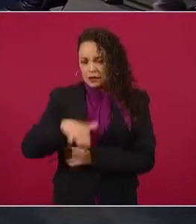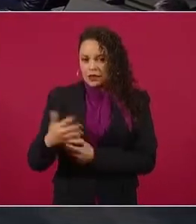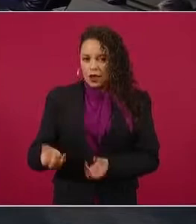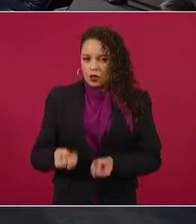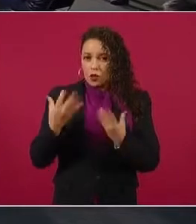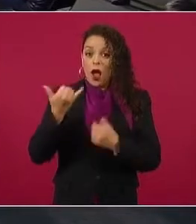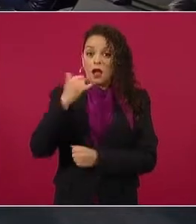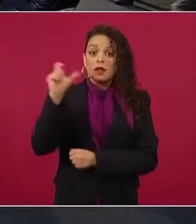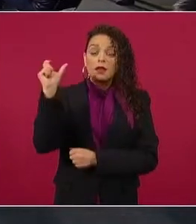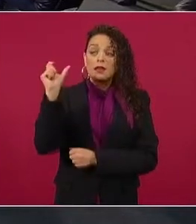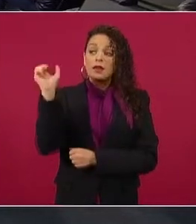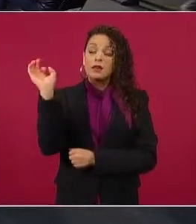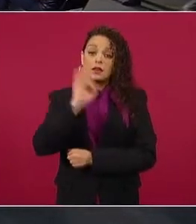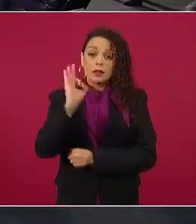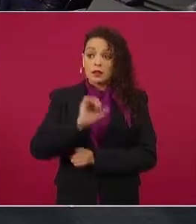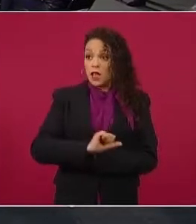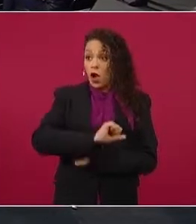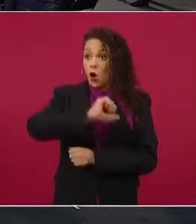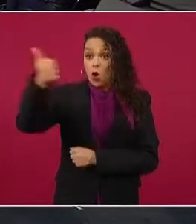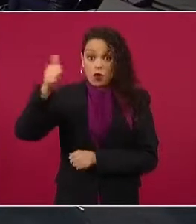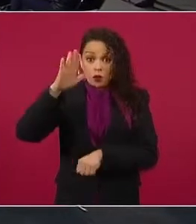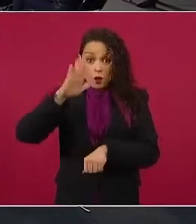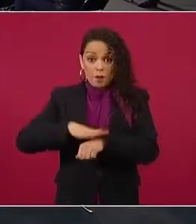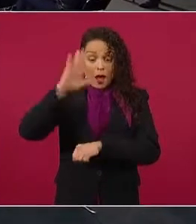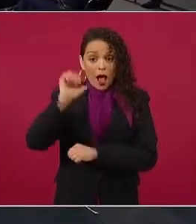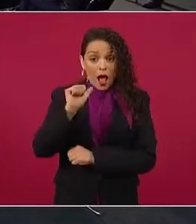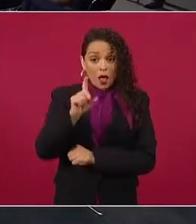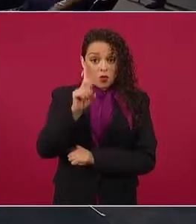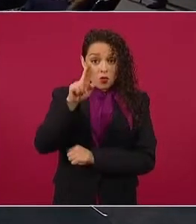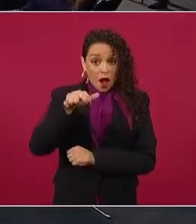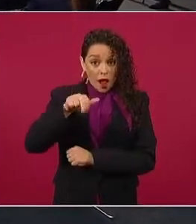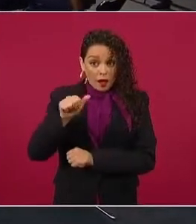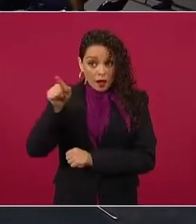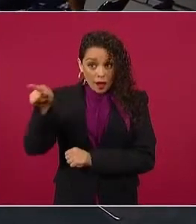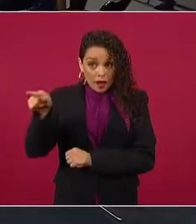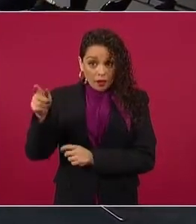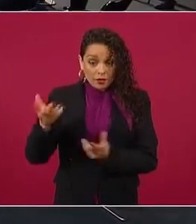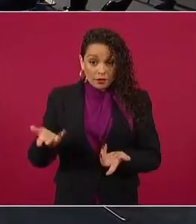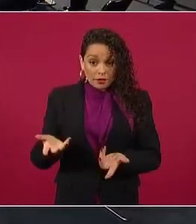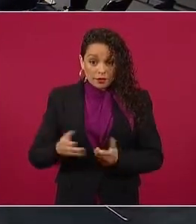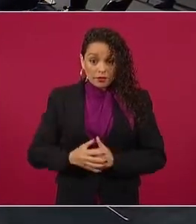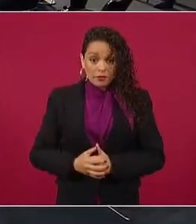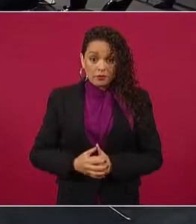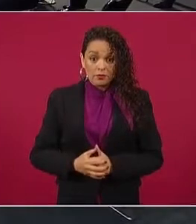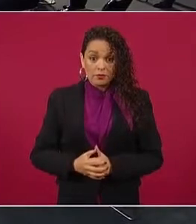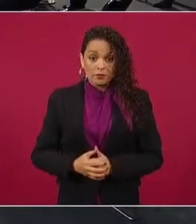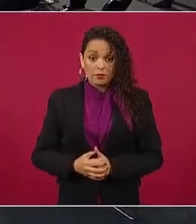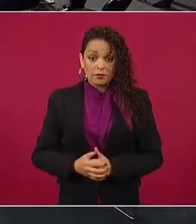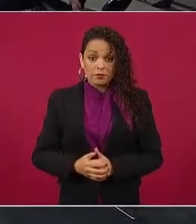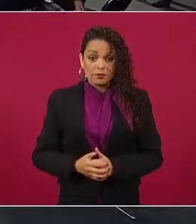otras aduanas este programa piloto. No tienes datos todavía.